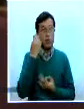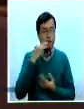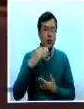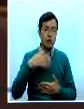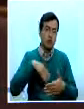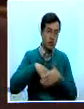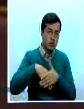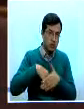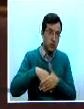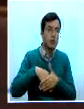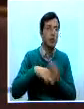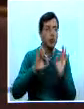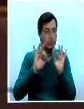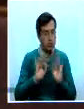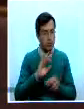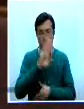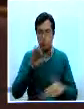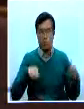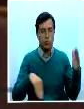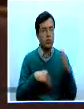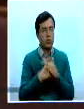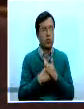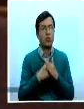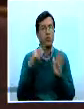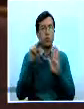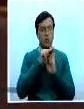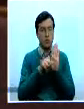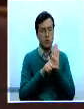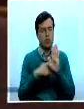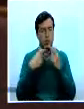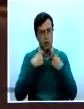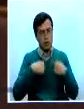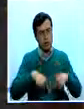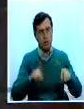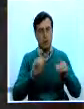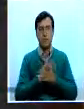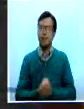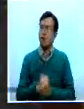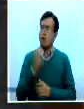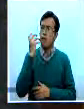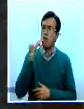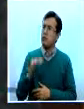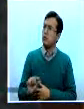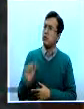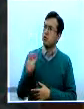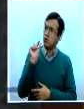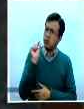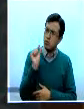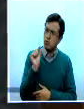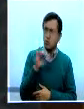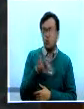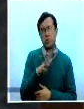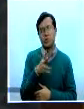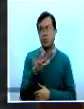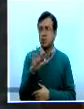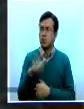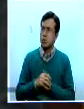en el tiempo establecido todos todas las normas que tenemos que emitir aunque tenemos pocos días de vigencia más menos